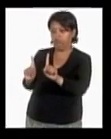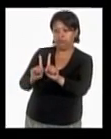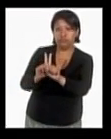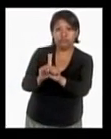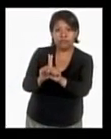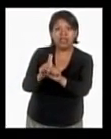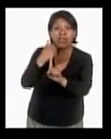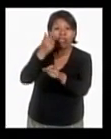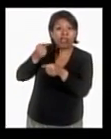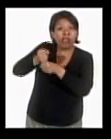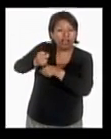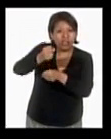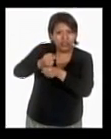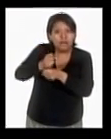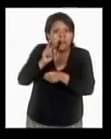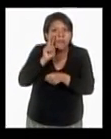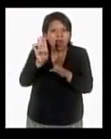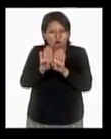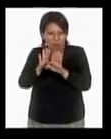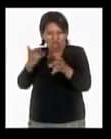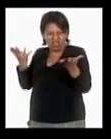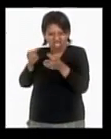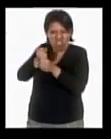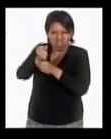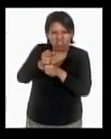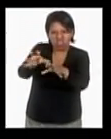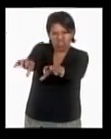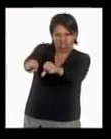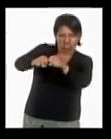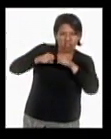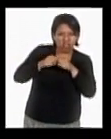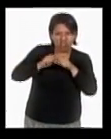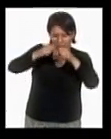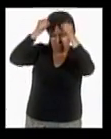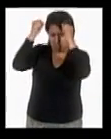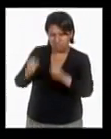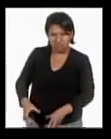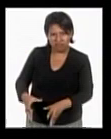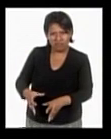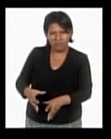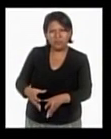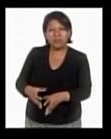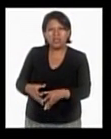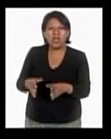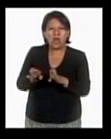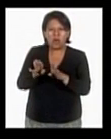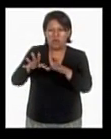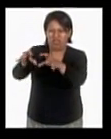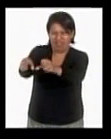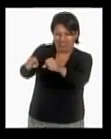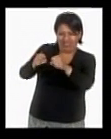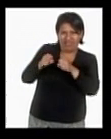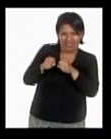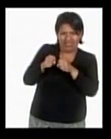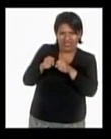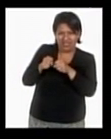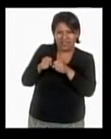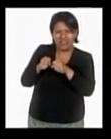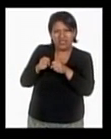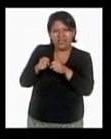intentarlo agredirlo, y se ve cómo lo agrede porque lo jala de ese lugar y lo azota todavía. Bueno, lo jala hacia la